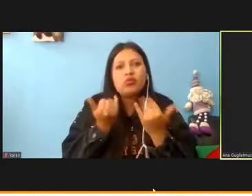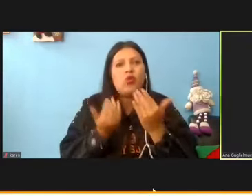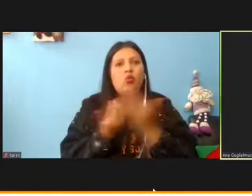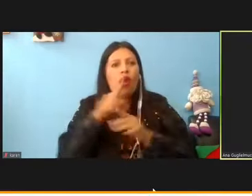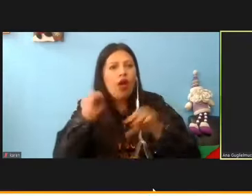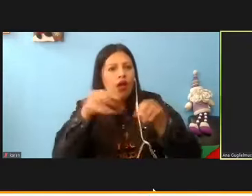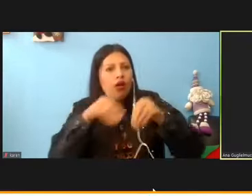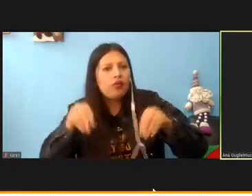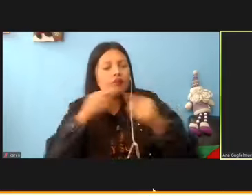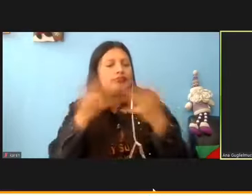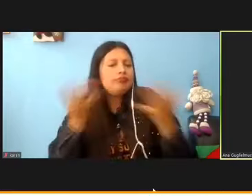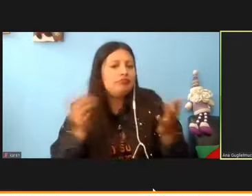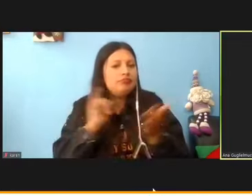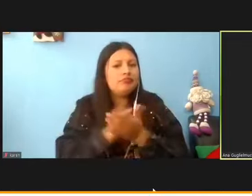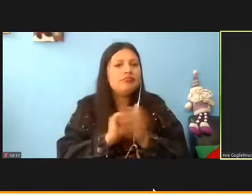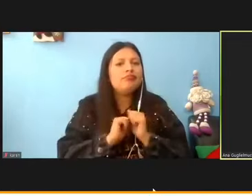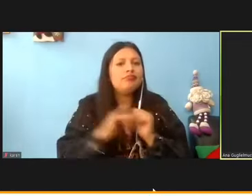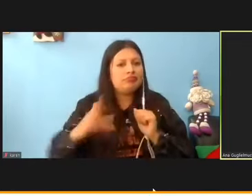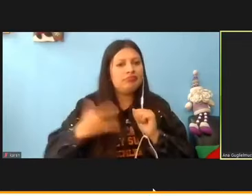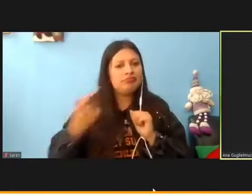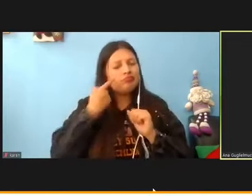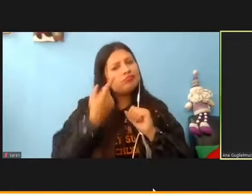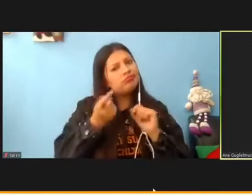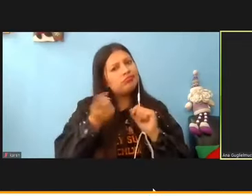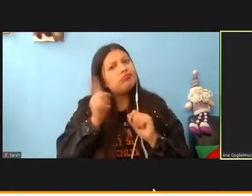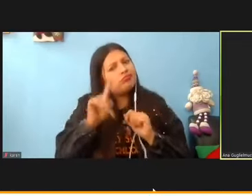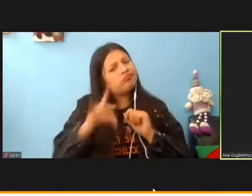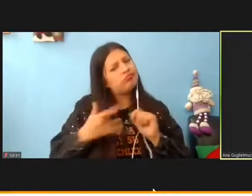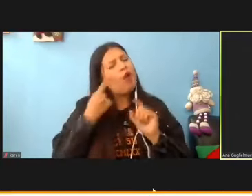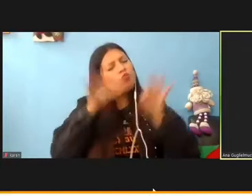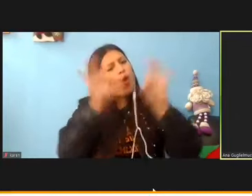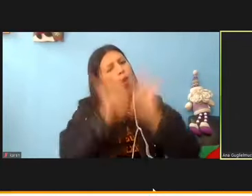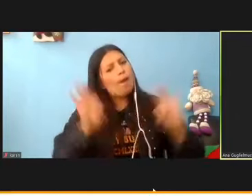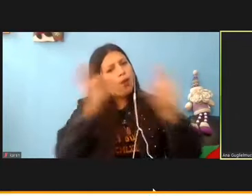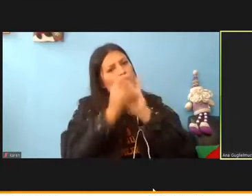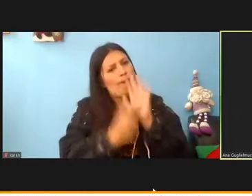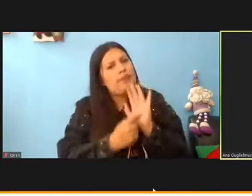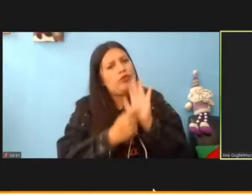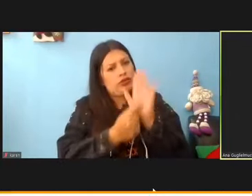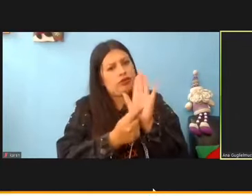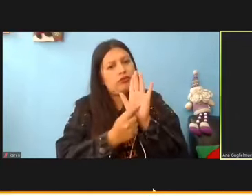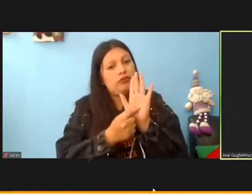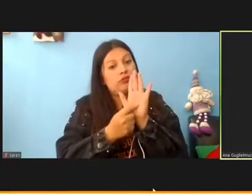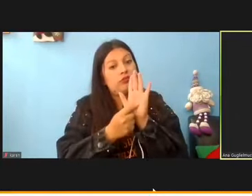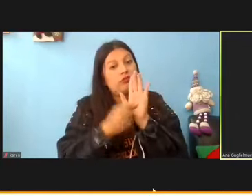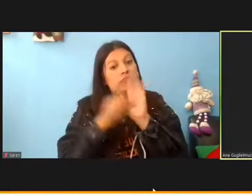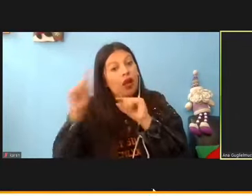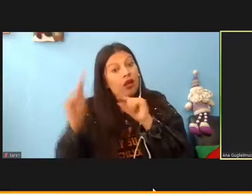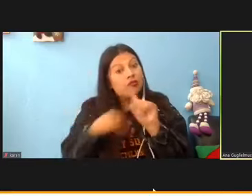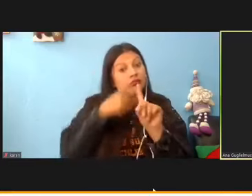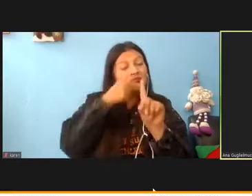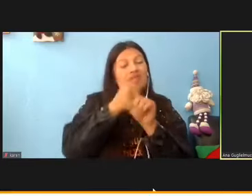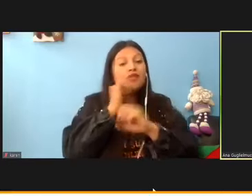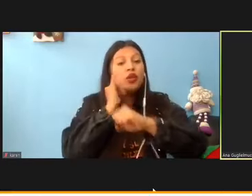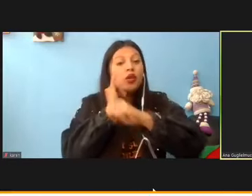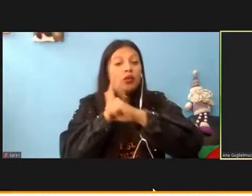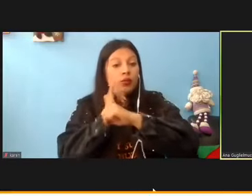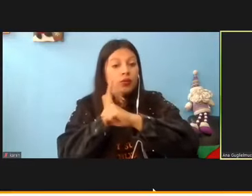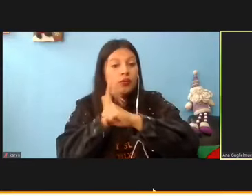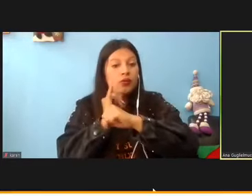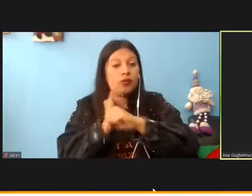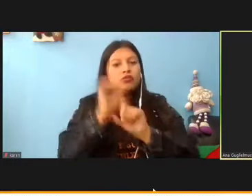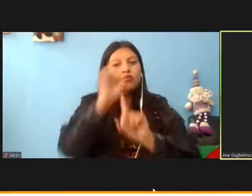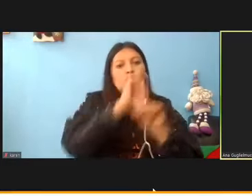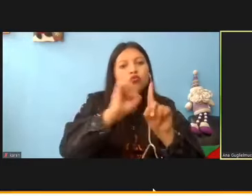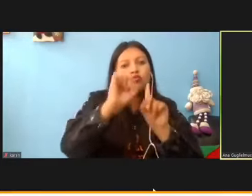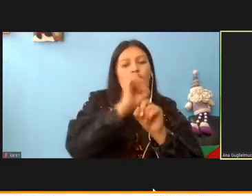los territorios, así que bueno, nada, eso me pareció como algo también muy, muy relevante, ¿no? y la articulación también con instituciones